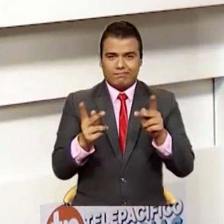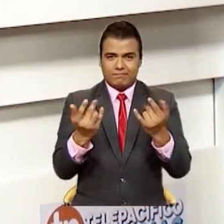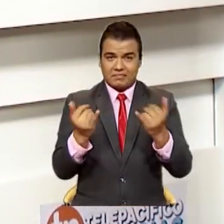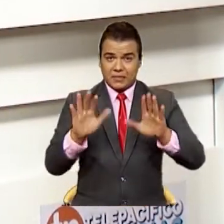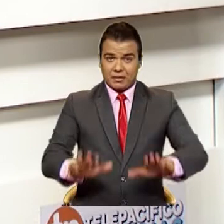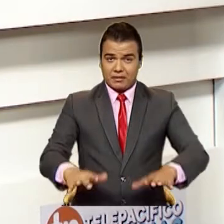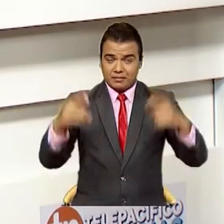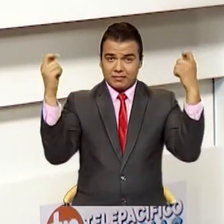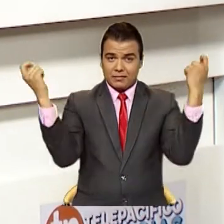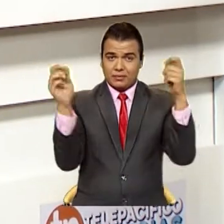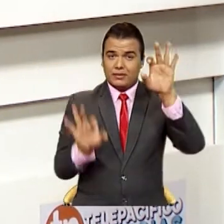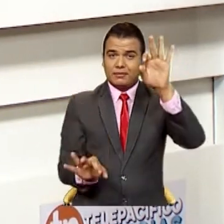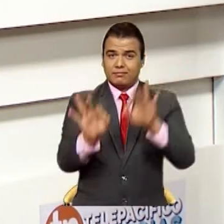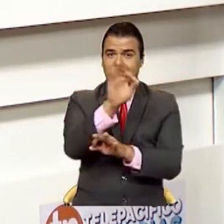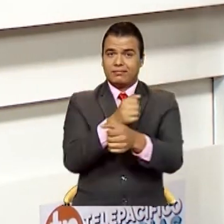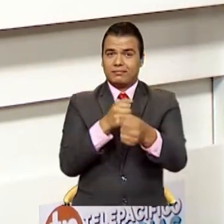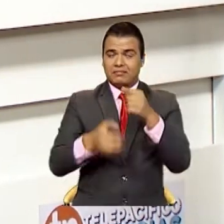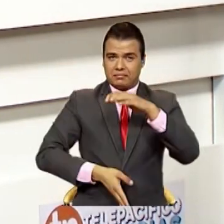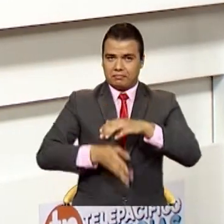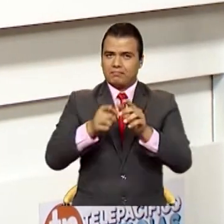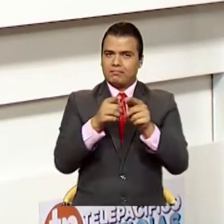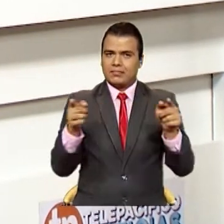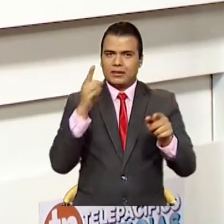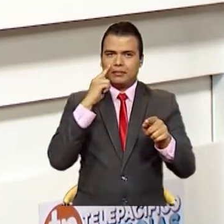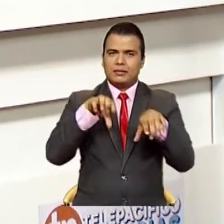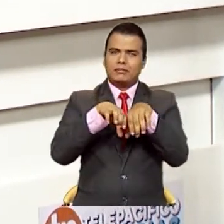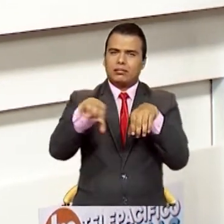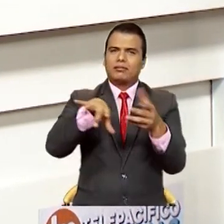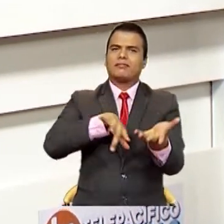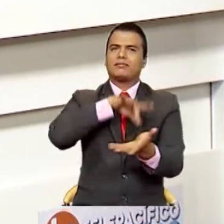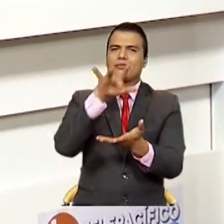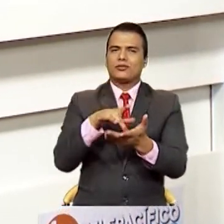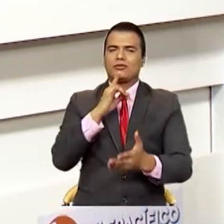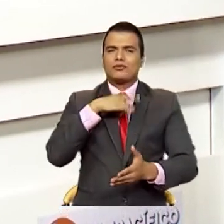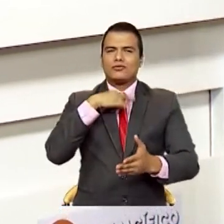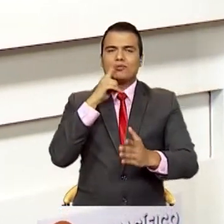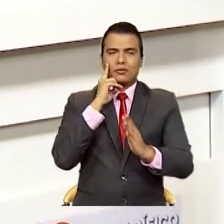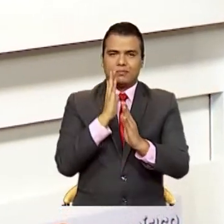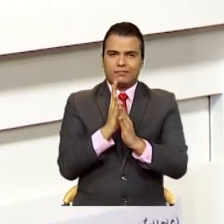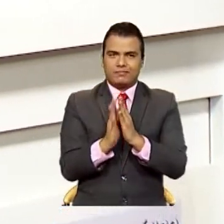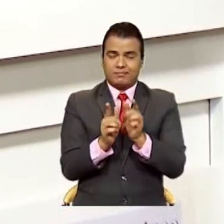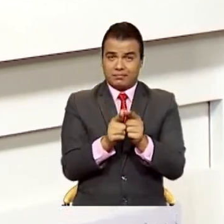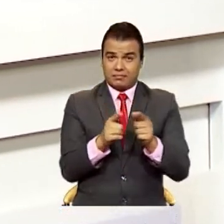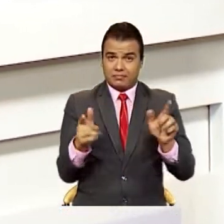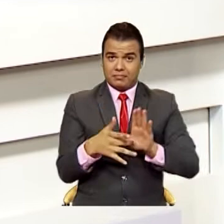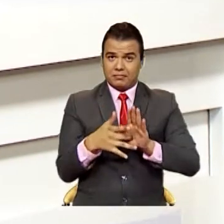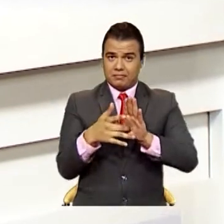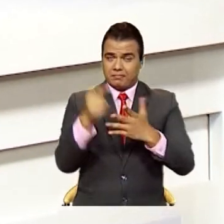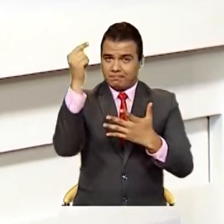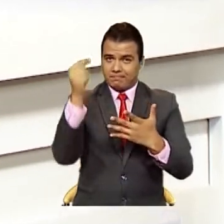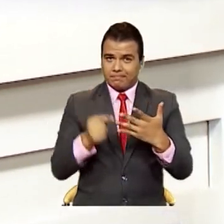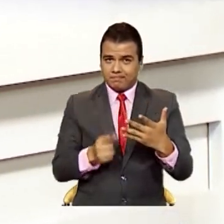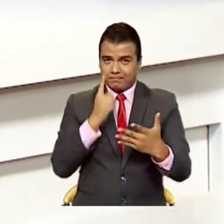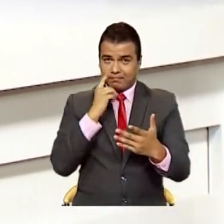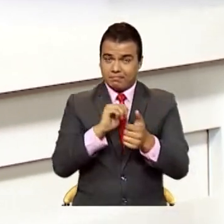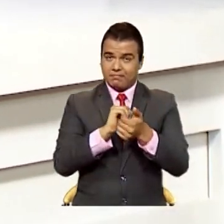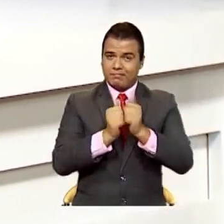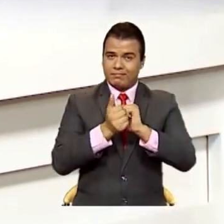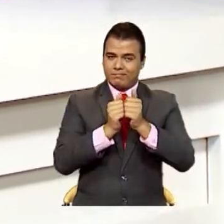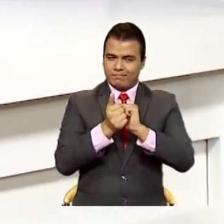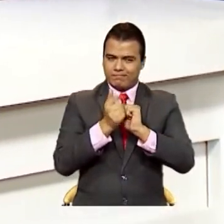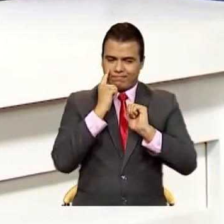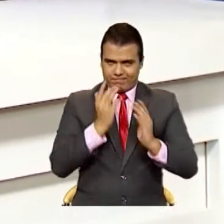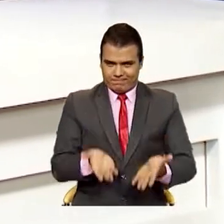Pausa aquí en Telepacífico Noticias. Volveremos con Noticiero Descentralizado desde Yumbo, Valle del Cauca, y mucha más información, los deportes entre